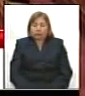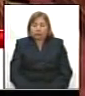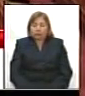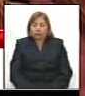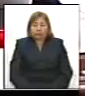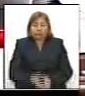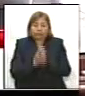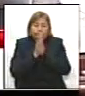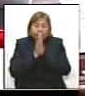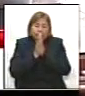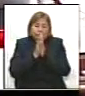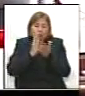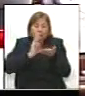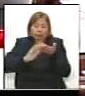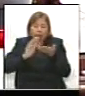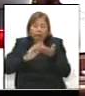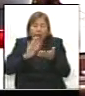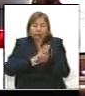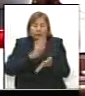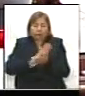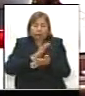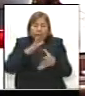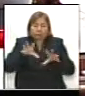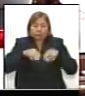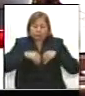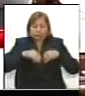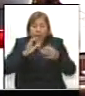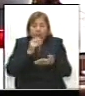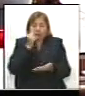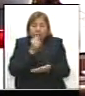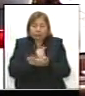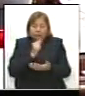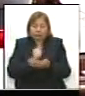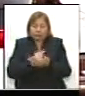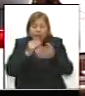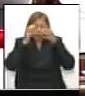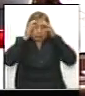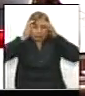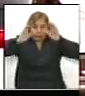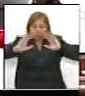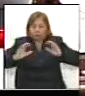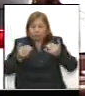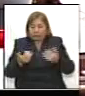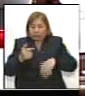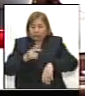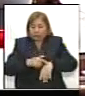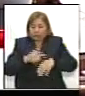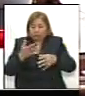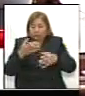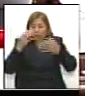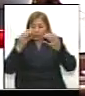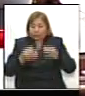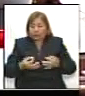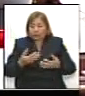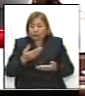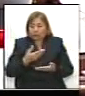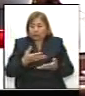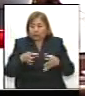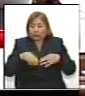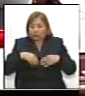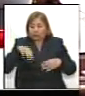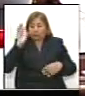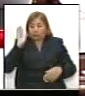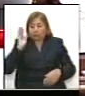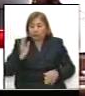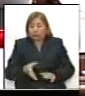Se solicita la dispensa del trámite de aprobación del acta para ejecutar lo acordado hasta el momento. Los que estén a favor, sírvanse levantar